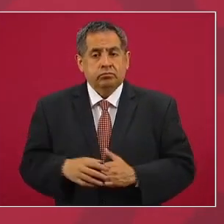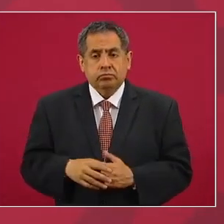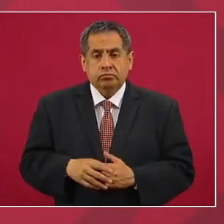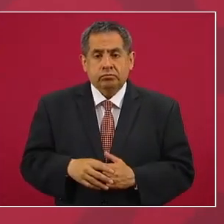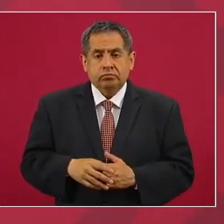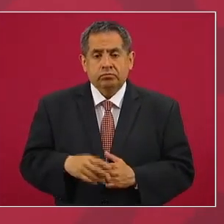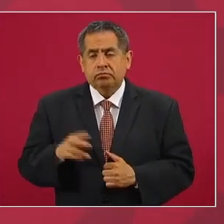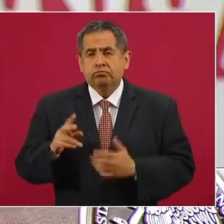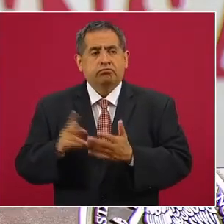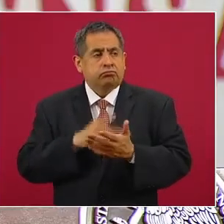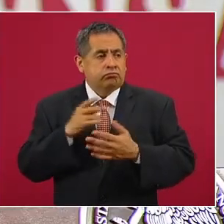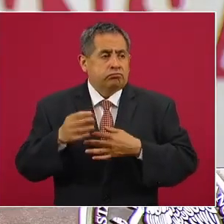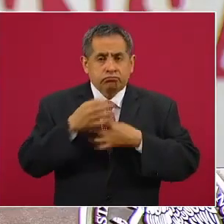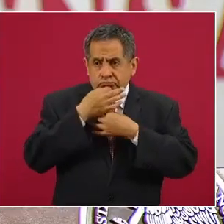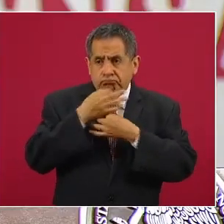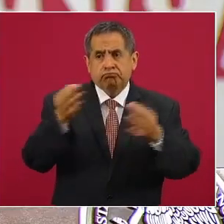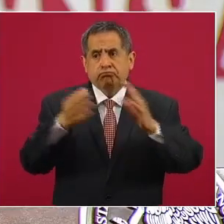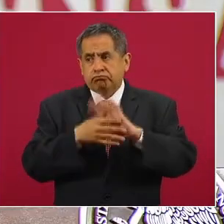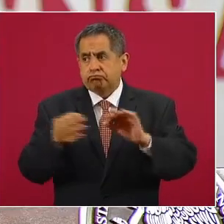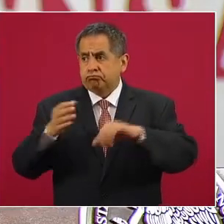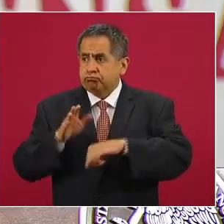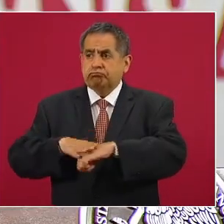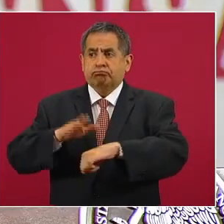lo ha expresado,